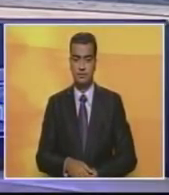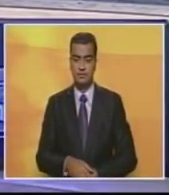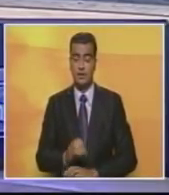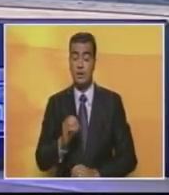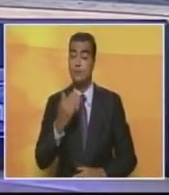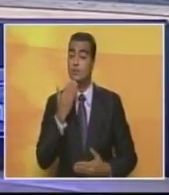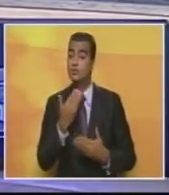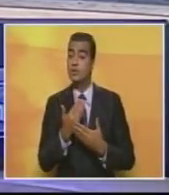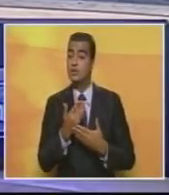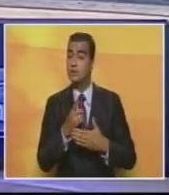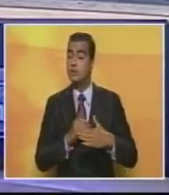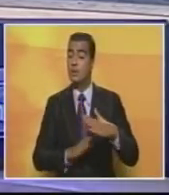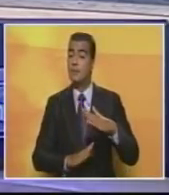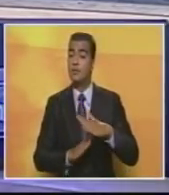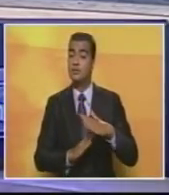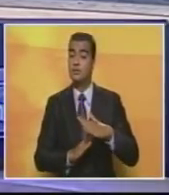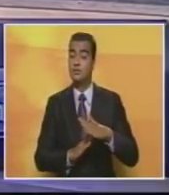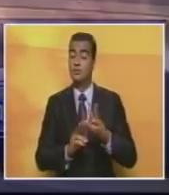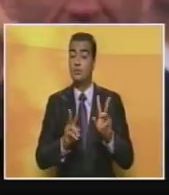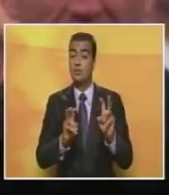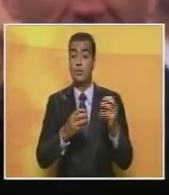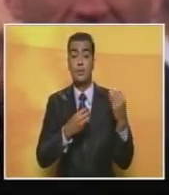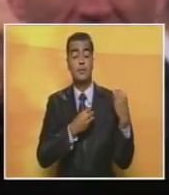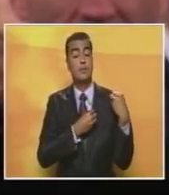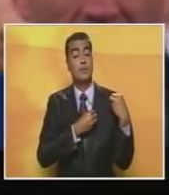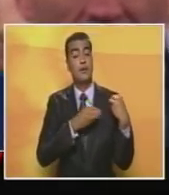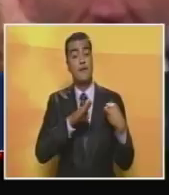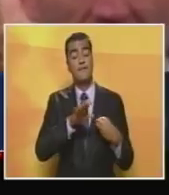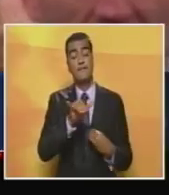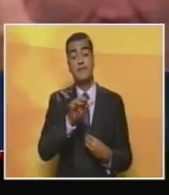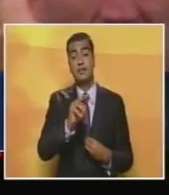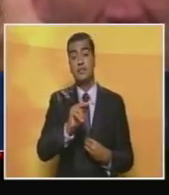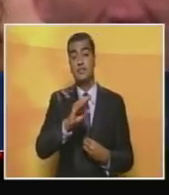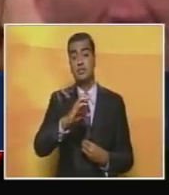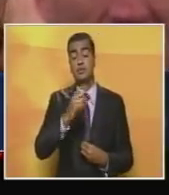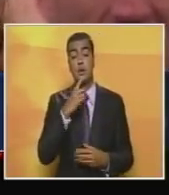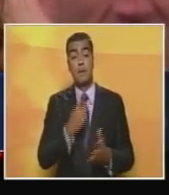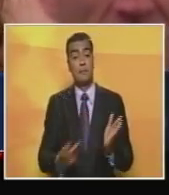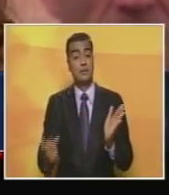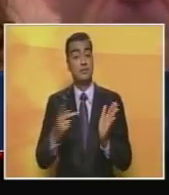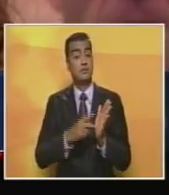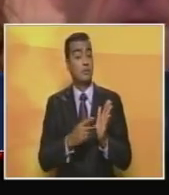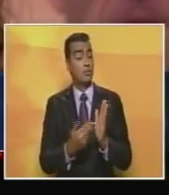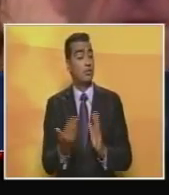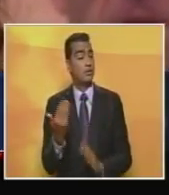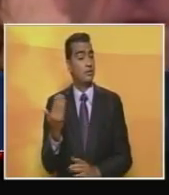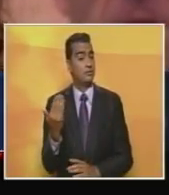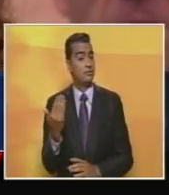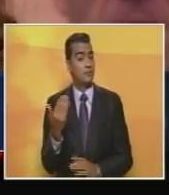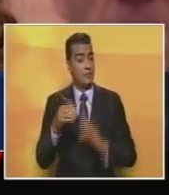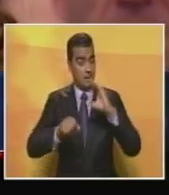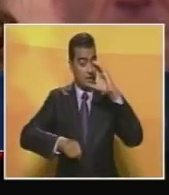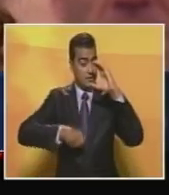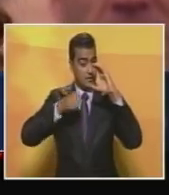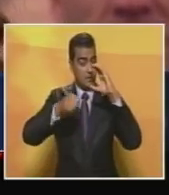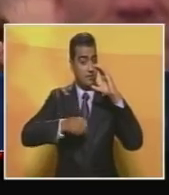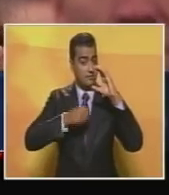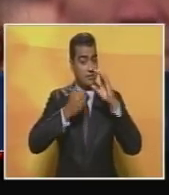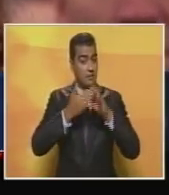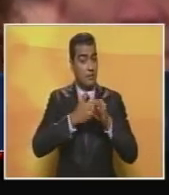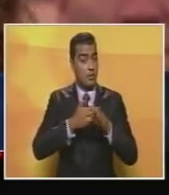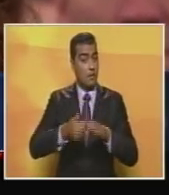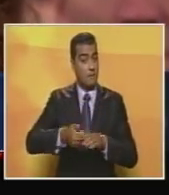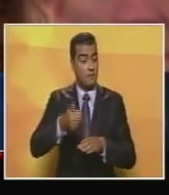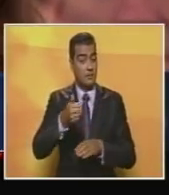Gracias, Santiago. En breve, nuevo papel. Beyoncé tendrá una participación especial en el cine. Los detalles